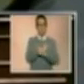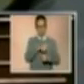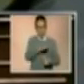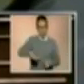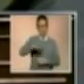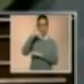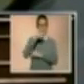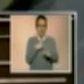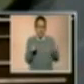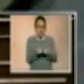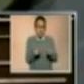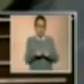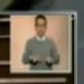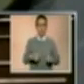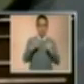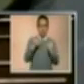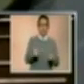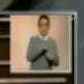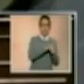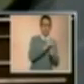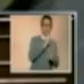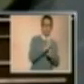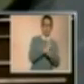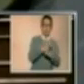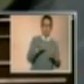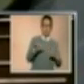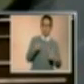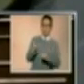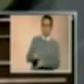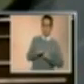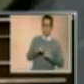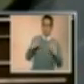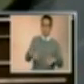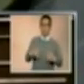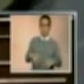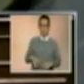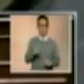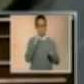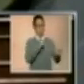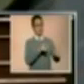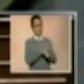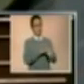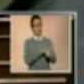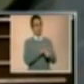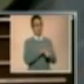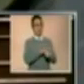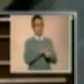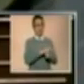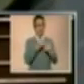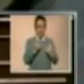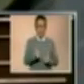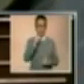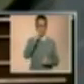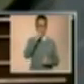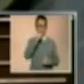desde la semana de las elecciones que aplique. No, eso no es una cuestión voluntaria, hay un instrumento internacional. El 11 de septiembre